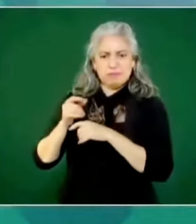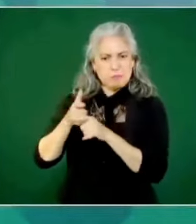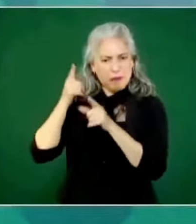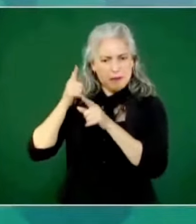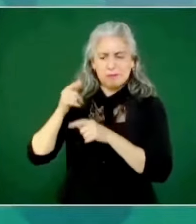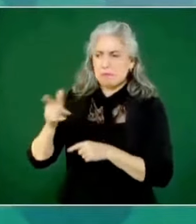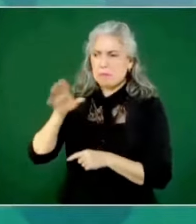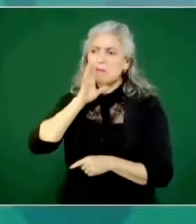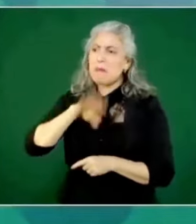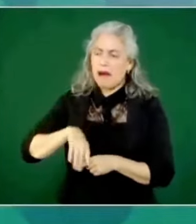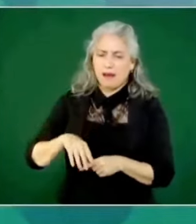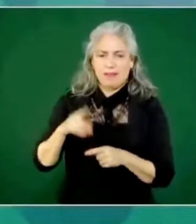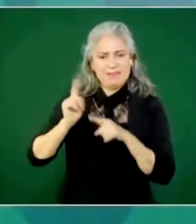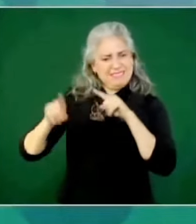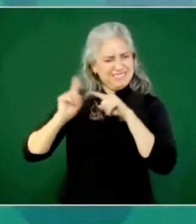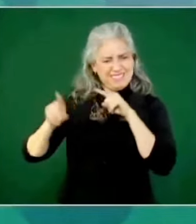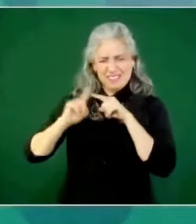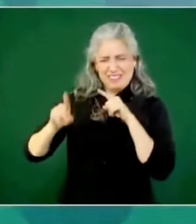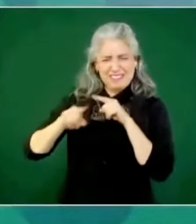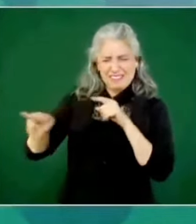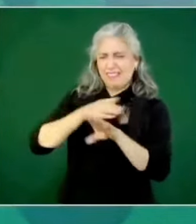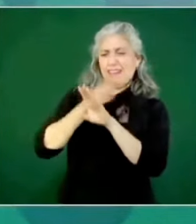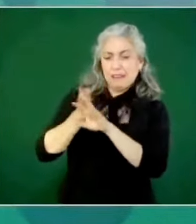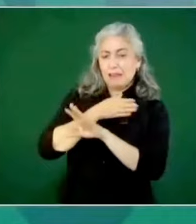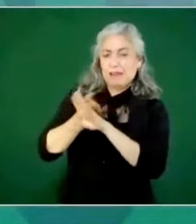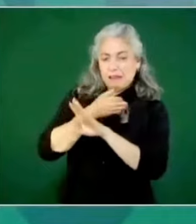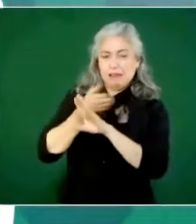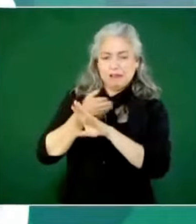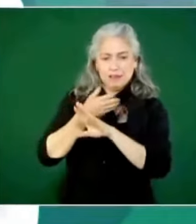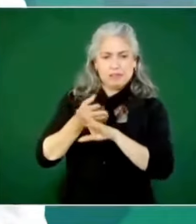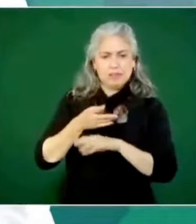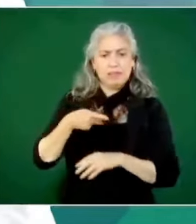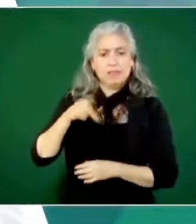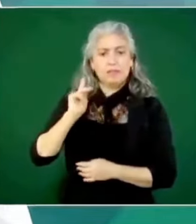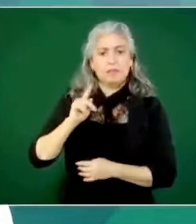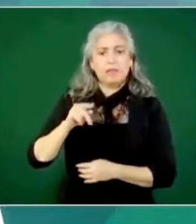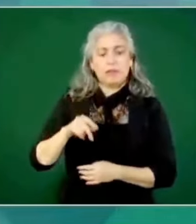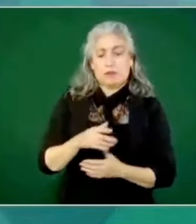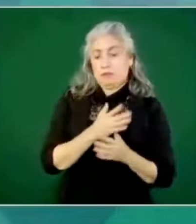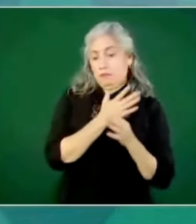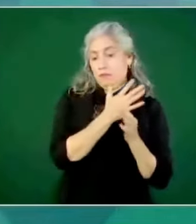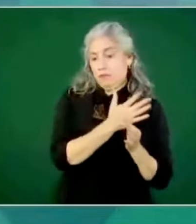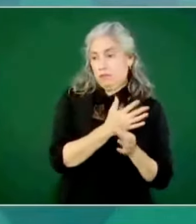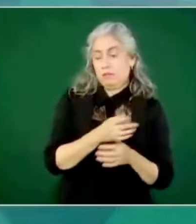el genio de la adivinación.